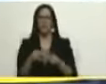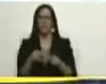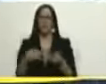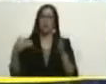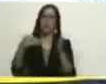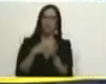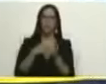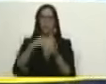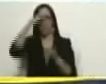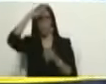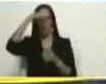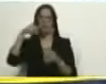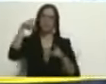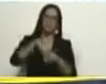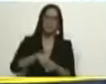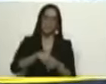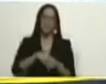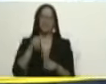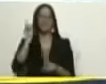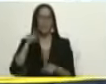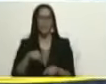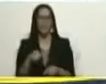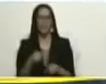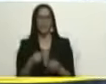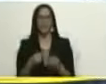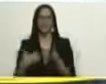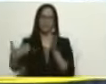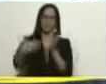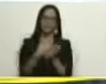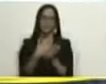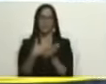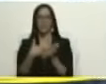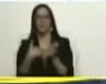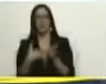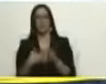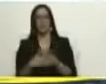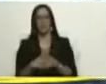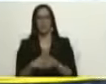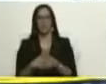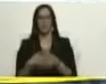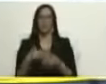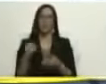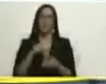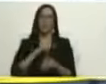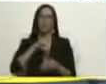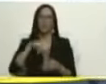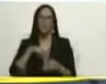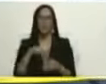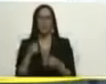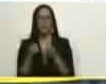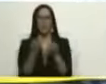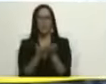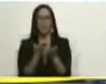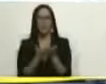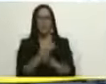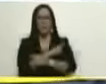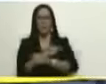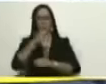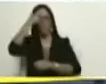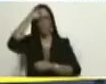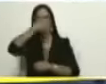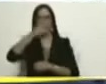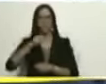Cuba, pero además la emprendió la arremetida contra la sociedad y la economía y el pueblo de